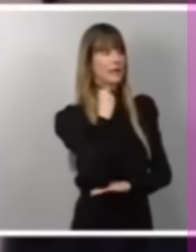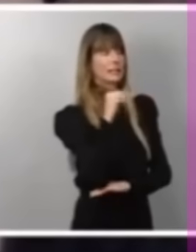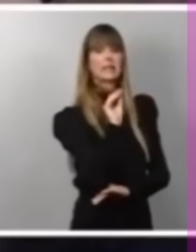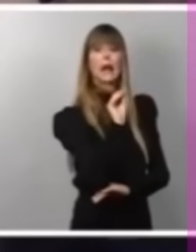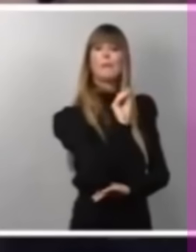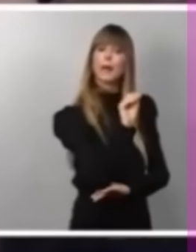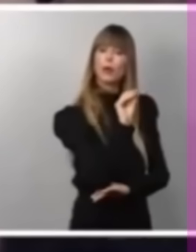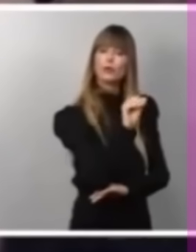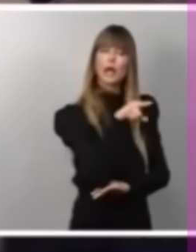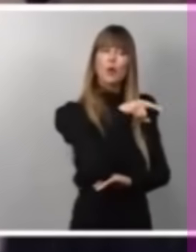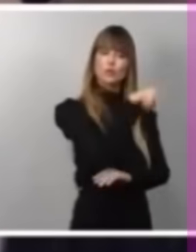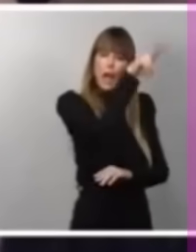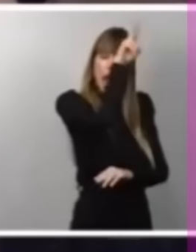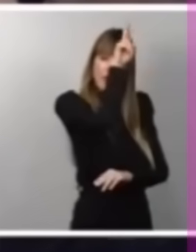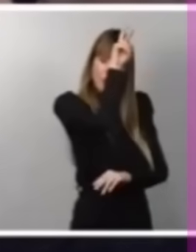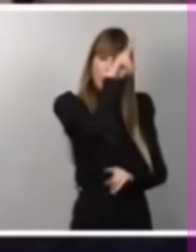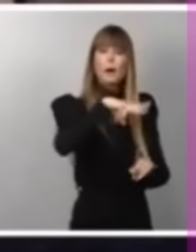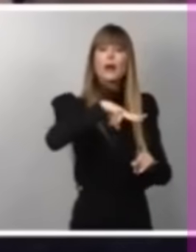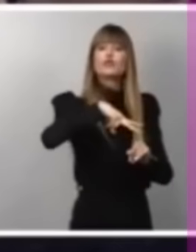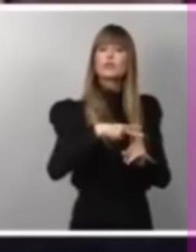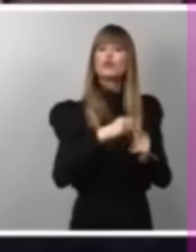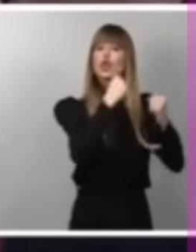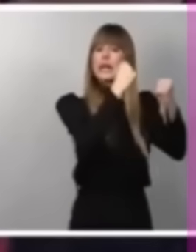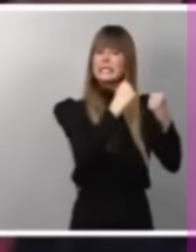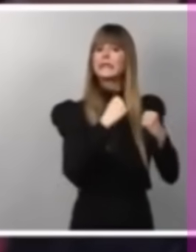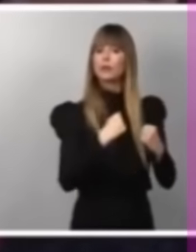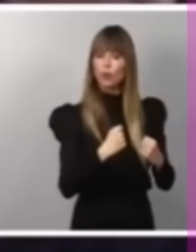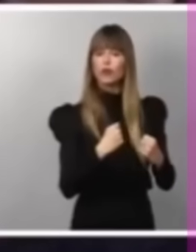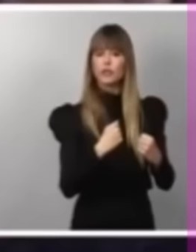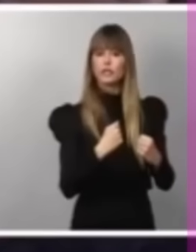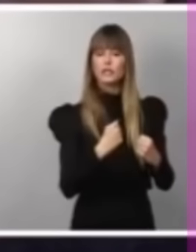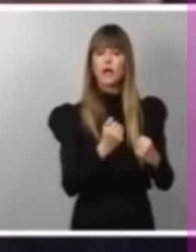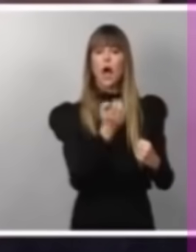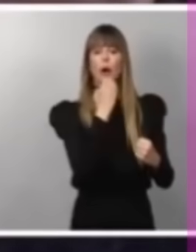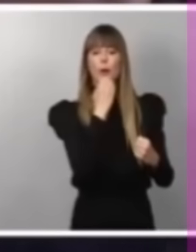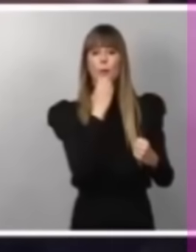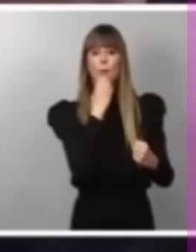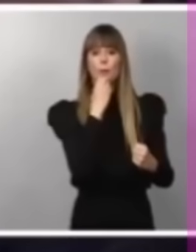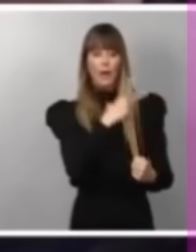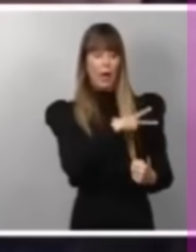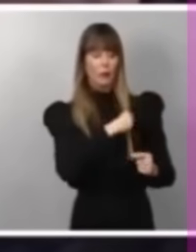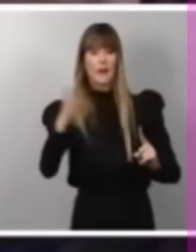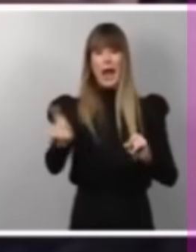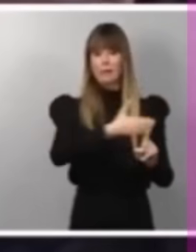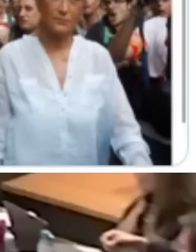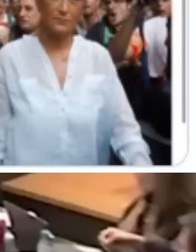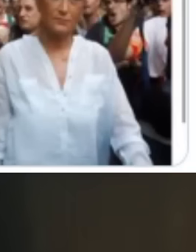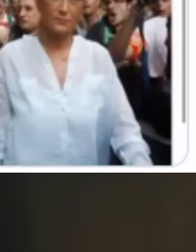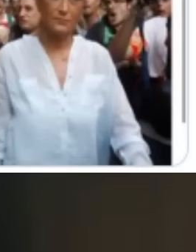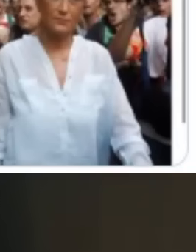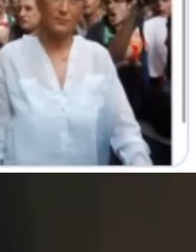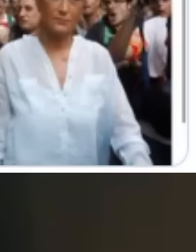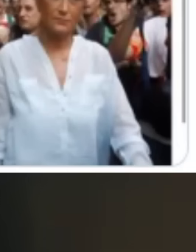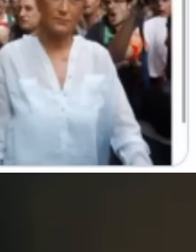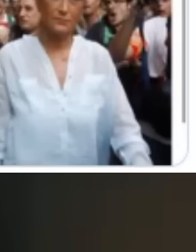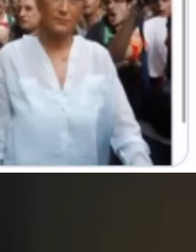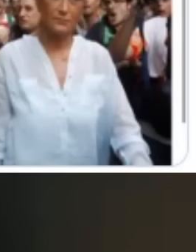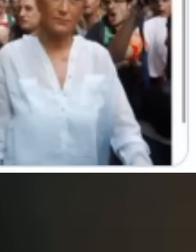está preocupado por lo que estamos viendo en algunas instituciones, como ha sido la agresión al concejal Eduardo Rubiño en el Ayuntamiento de Madrid. Señor